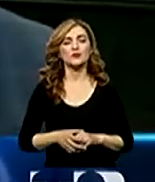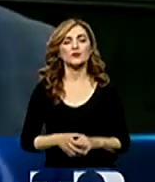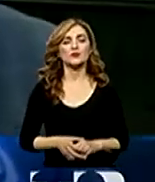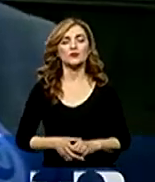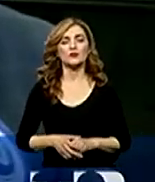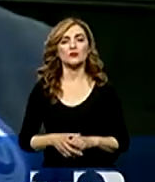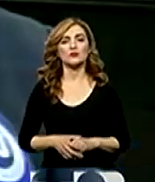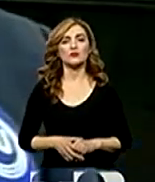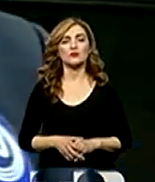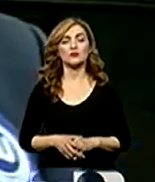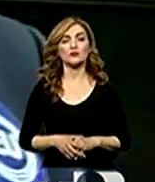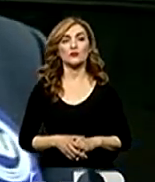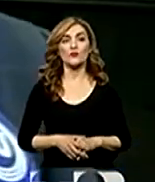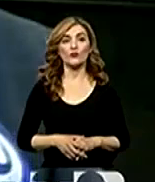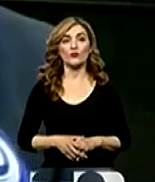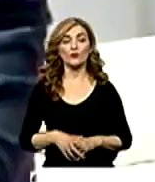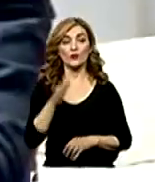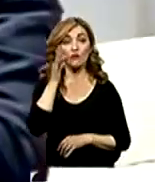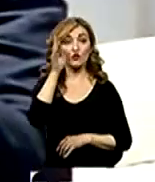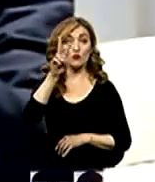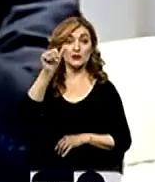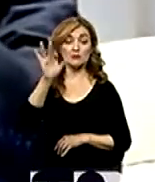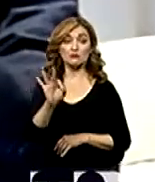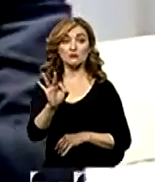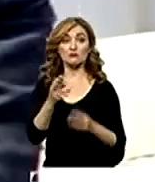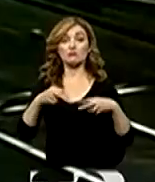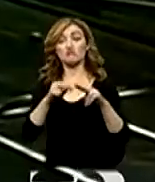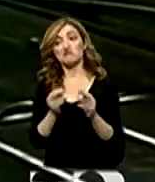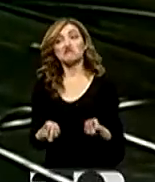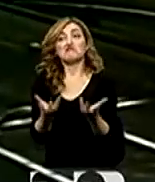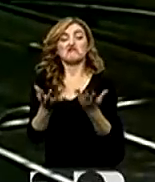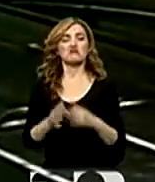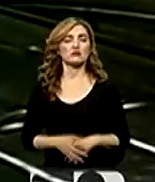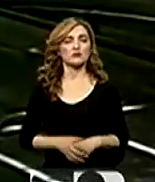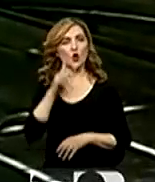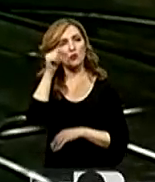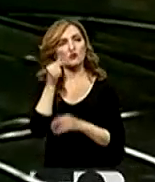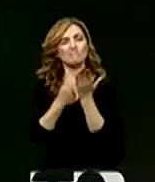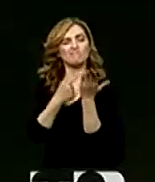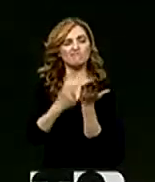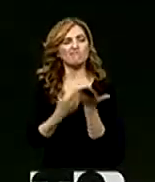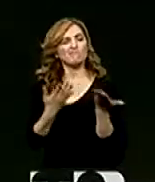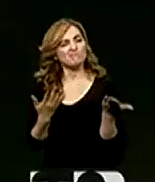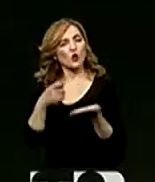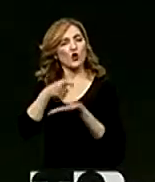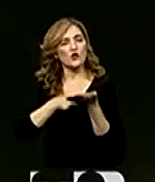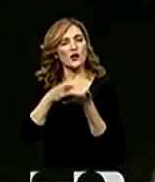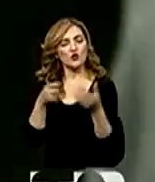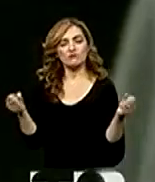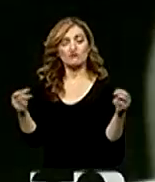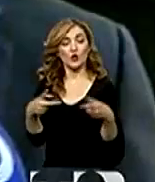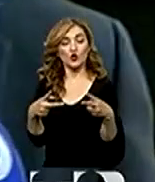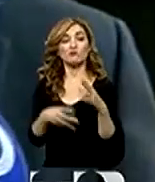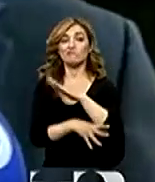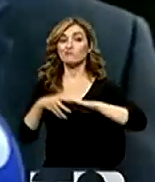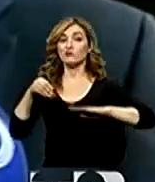generar una perspectiva de precio diferente. Sobre este tema, Martínez dijo que el gobierno analiza la opción de contratar un seguro petrolero.